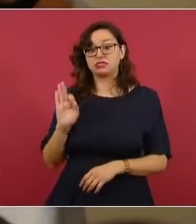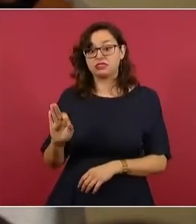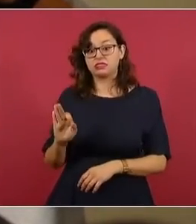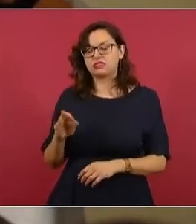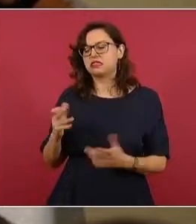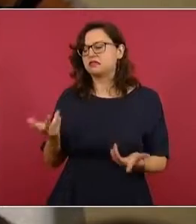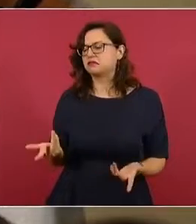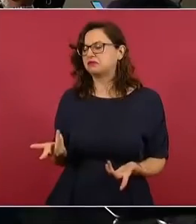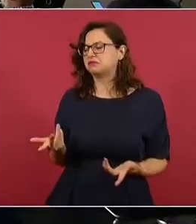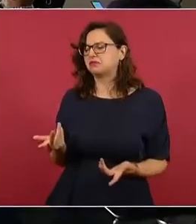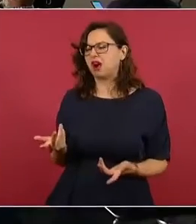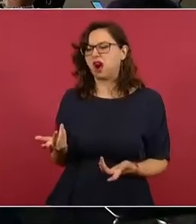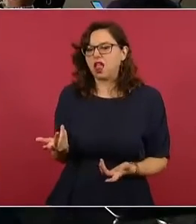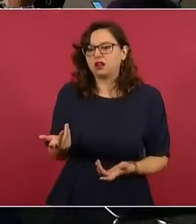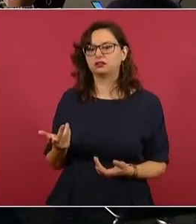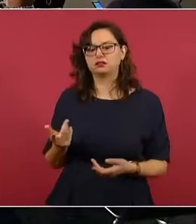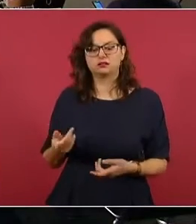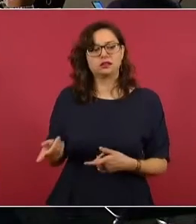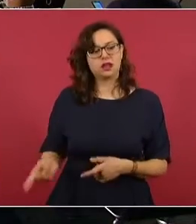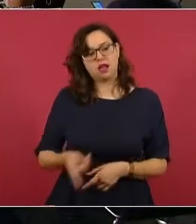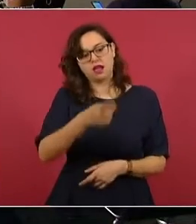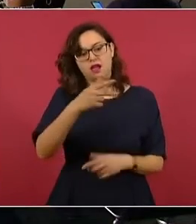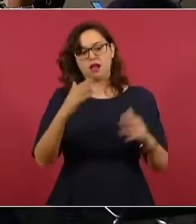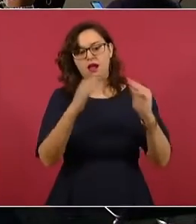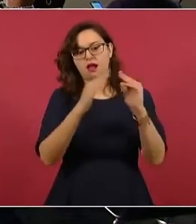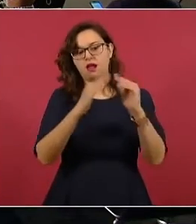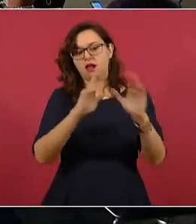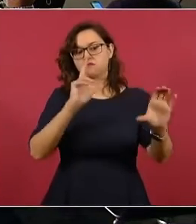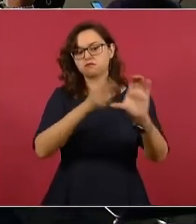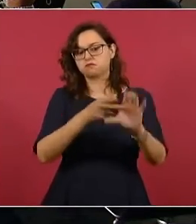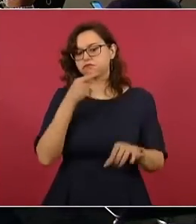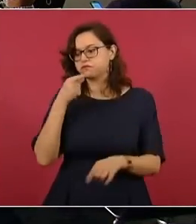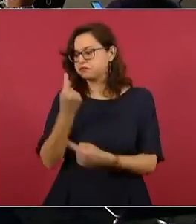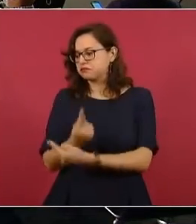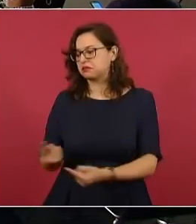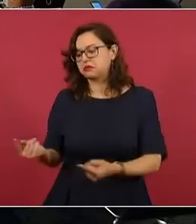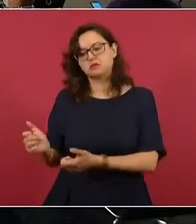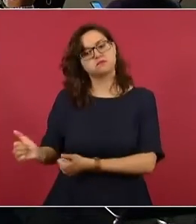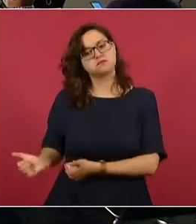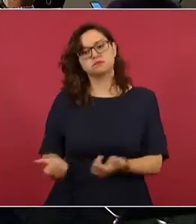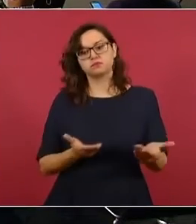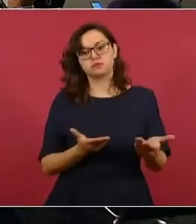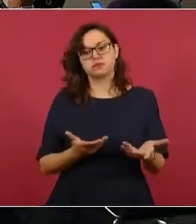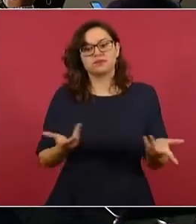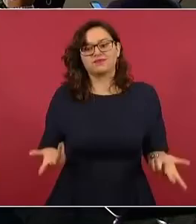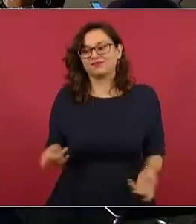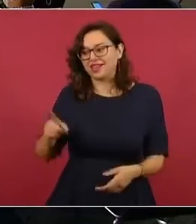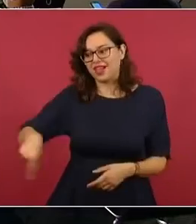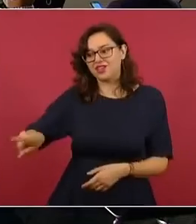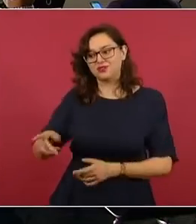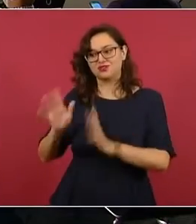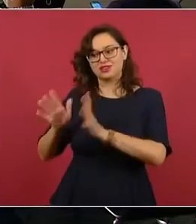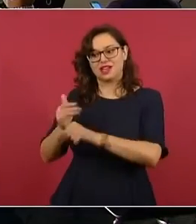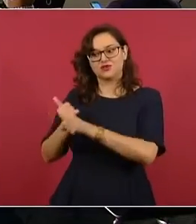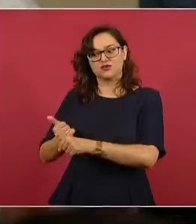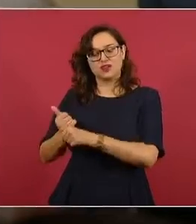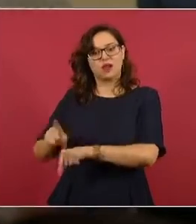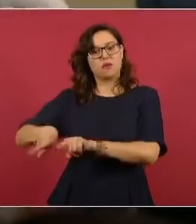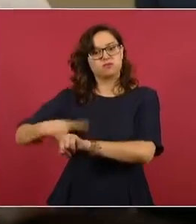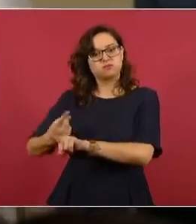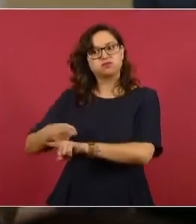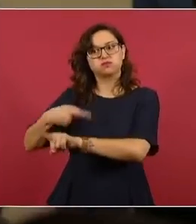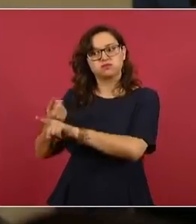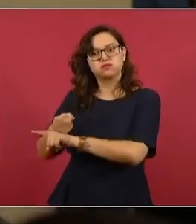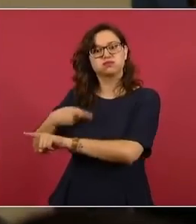estos refugios para que se les cuidara. Estos niños, hay que decirlo, eran de por sí víctimas de trata de personas, en